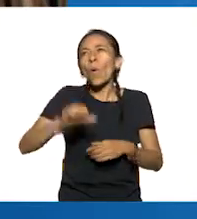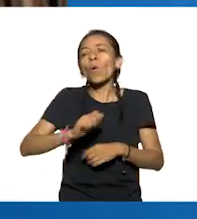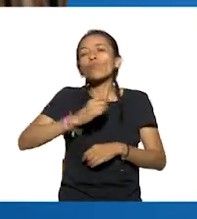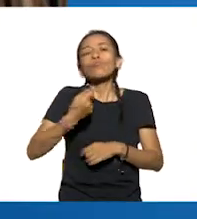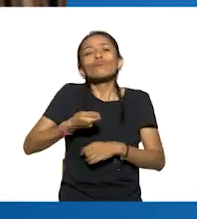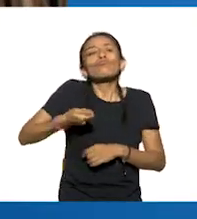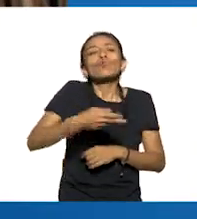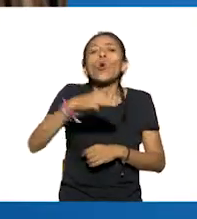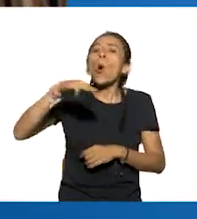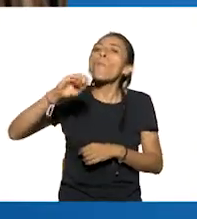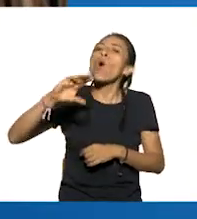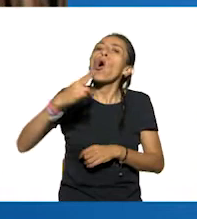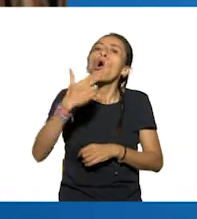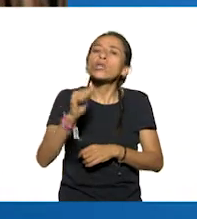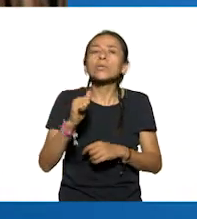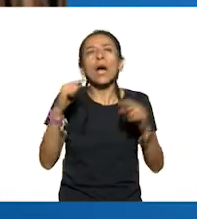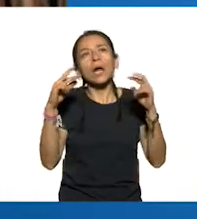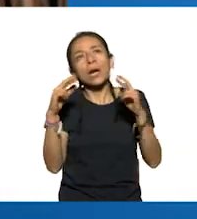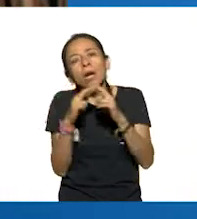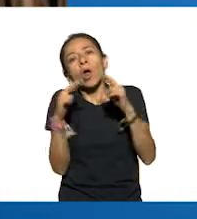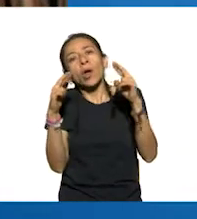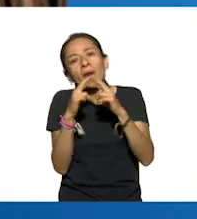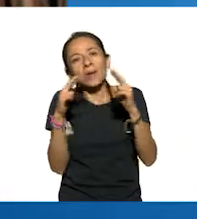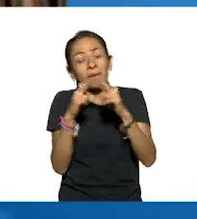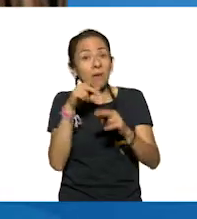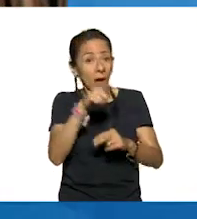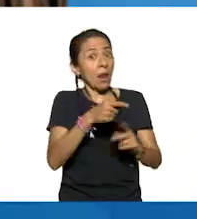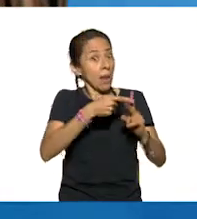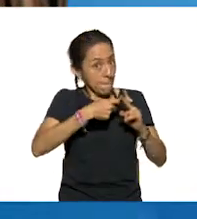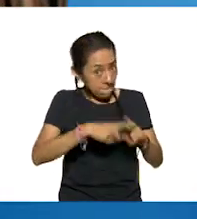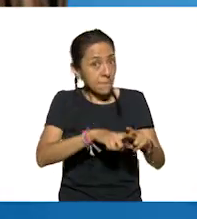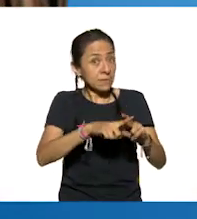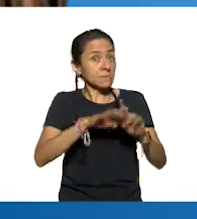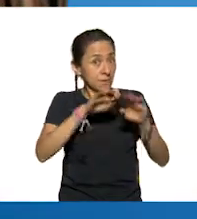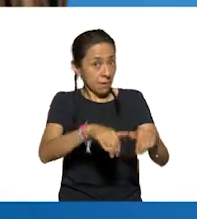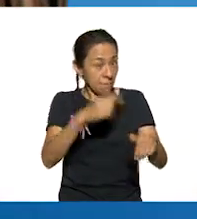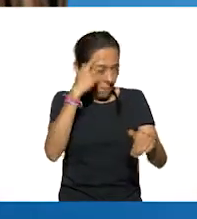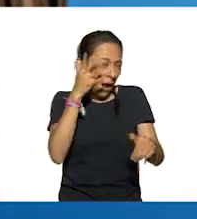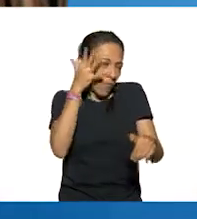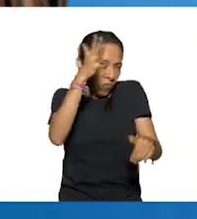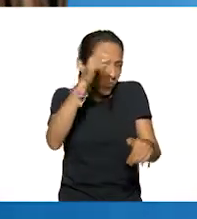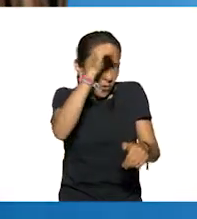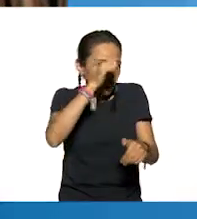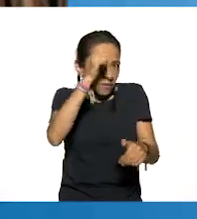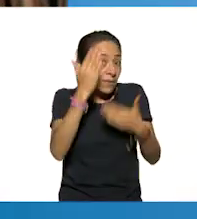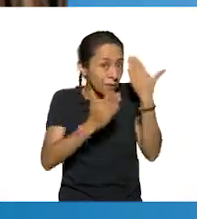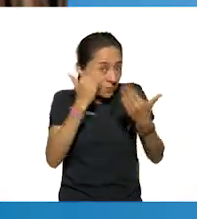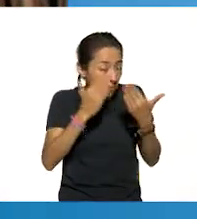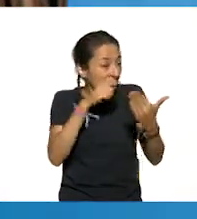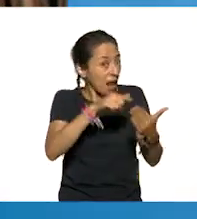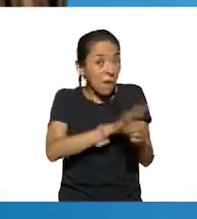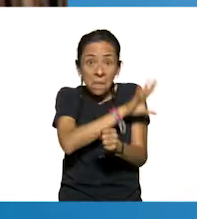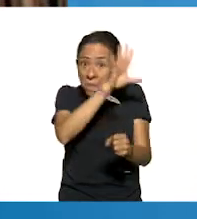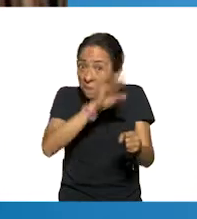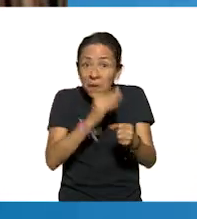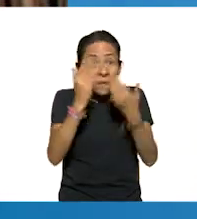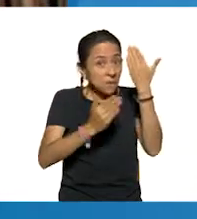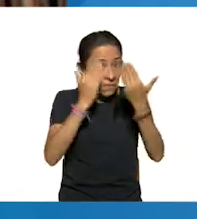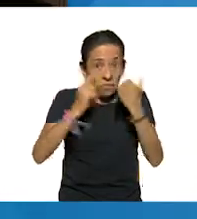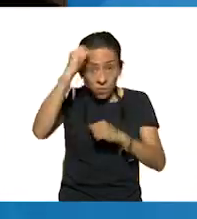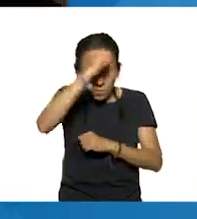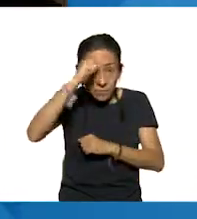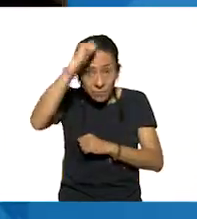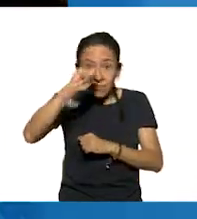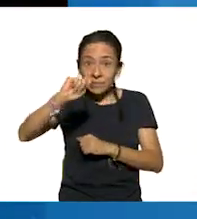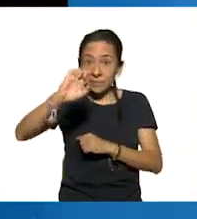al seminario, hacer la carrera completa de teología, y esa es una de las cosas que no se dicen, que él